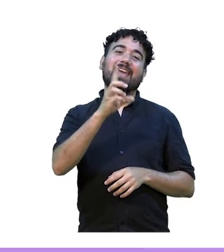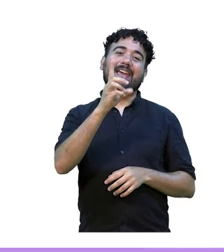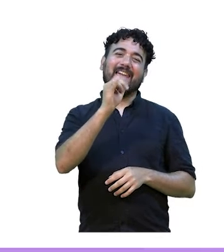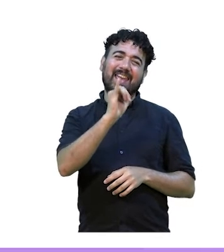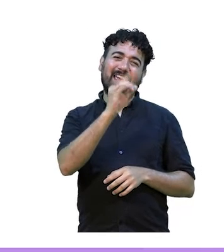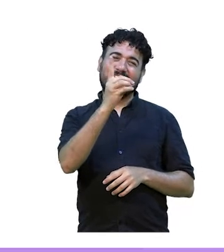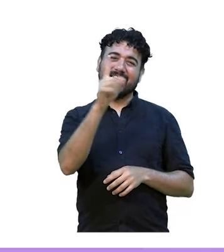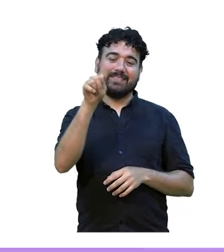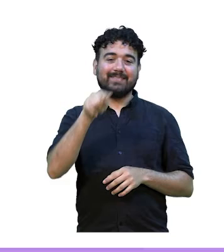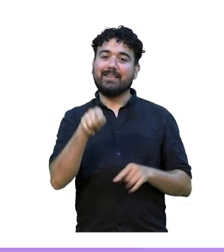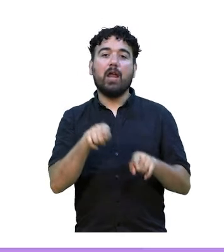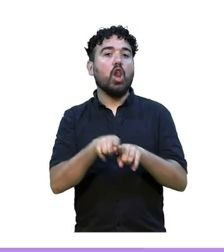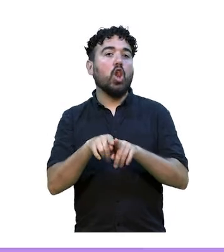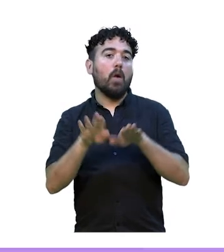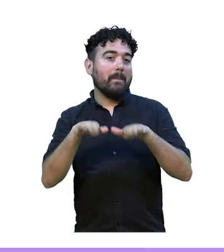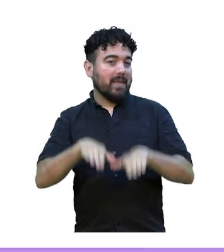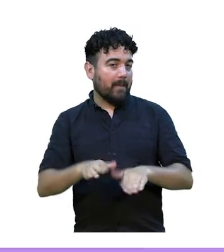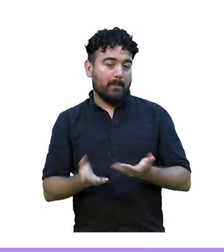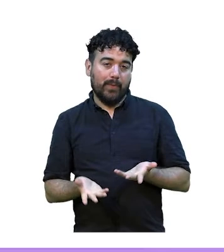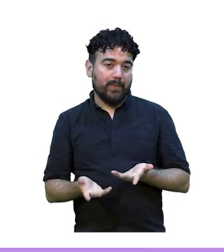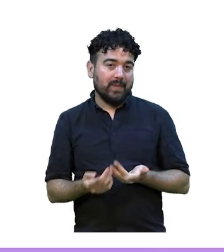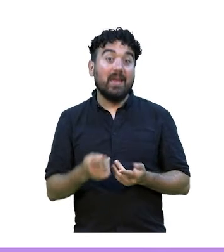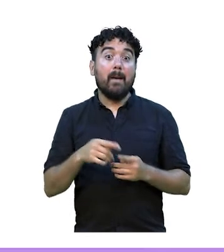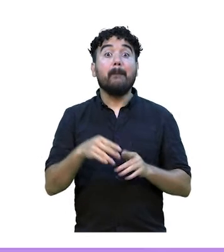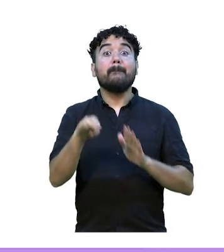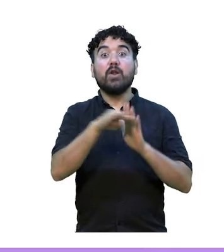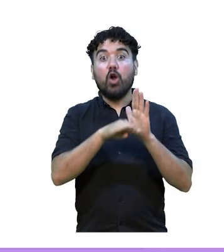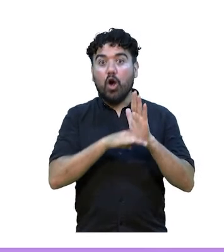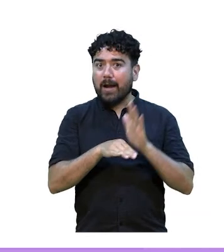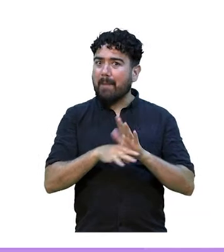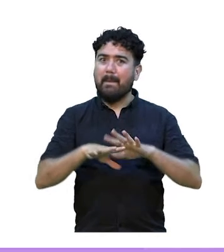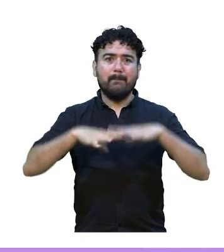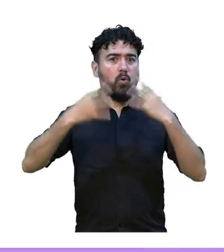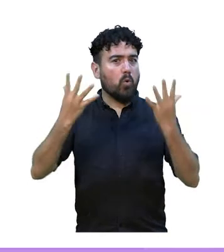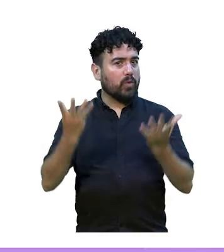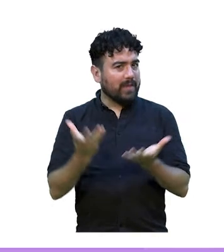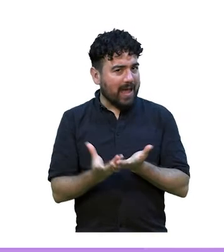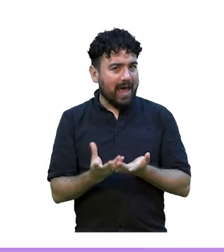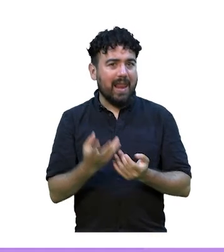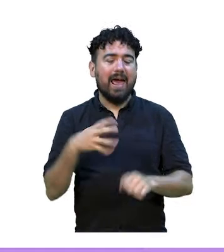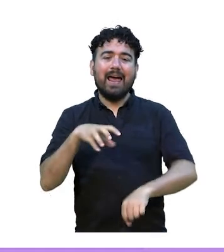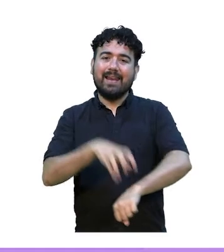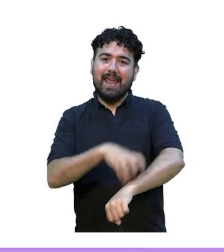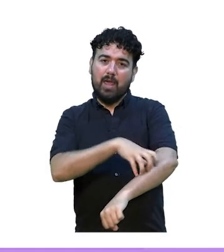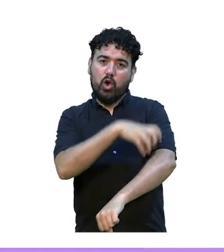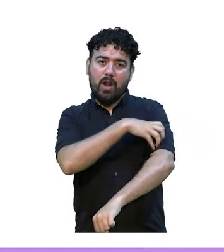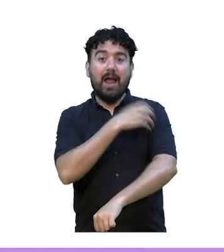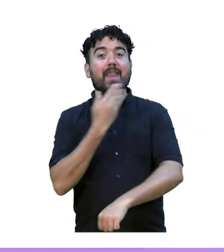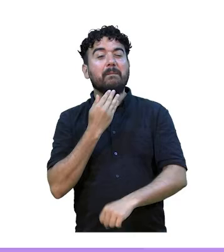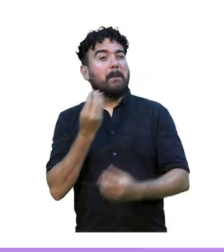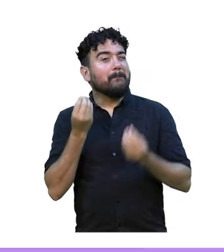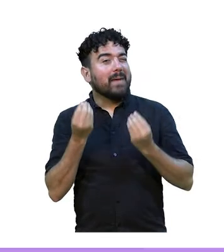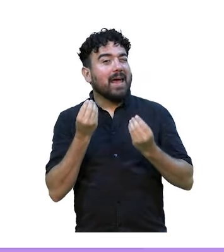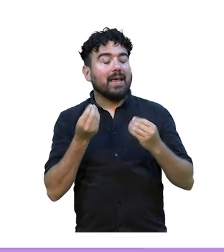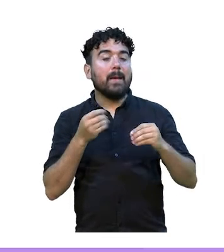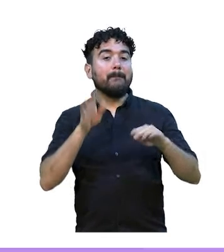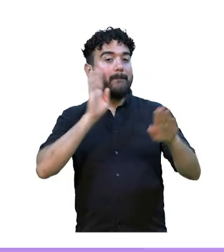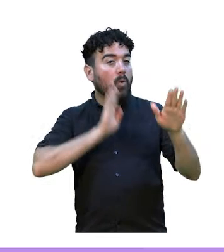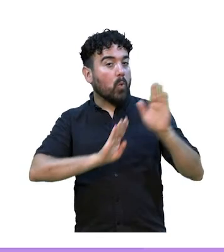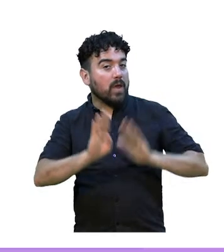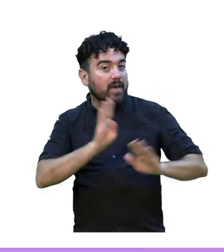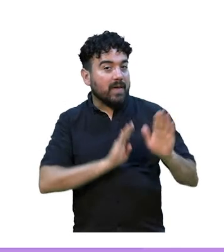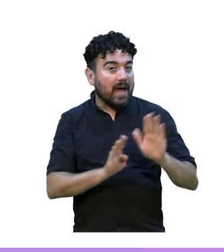o ACE, que es exactamente lo mismo, ¿cierto? Es un programa a nivel mundial y regional que trata